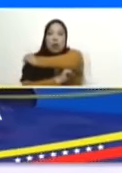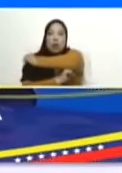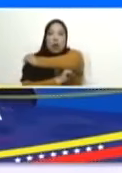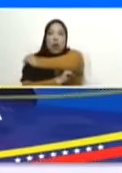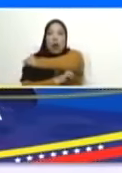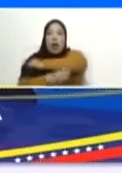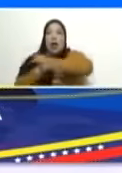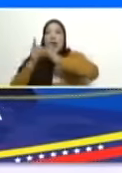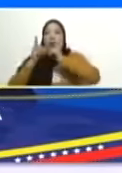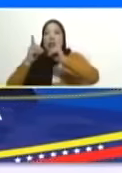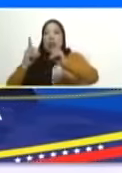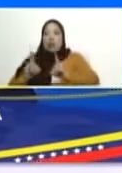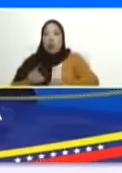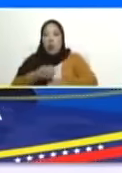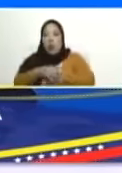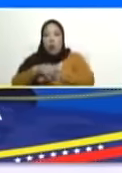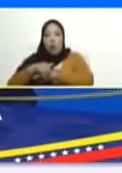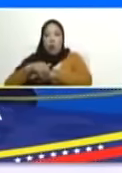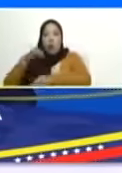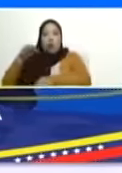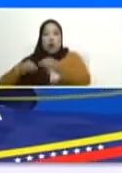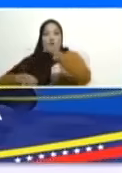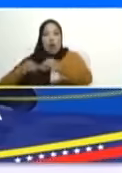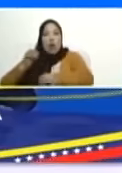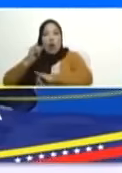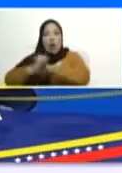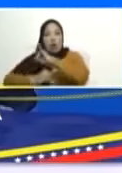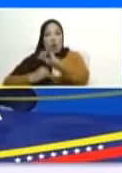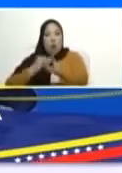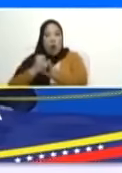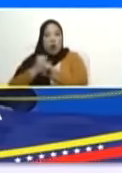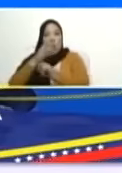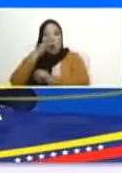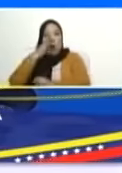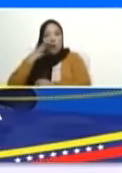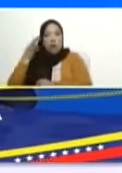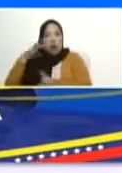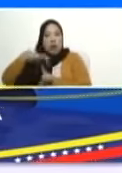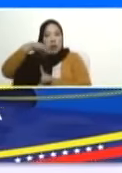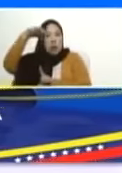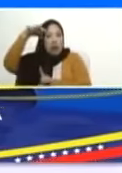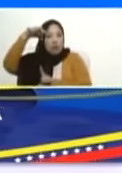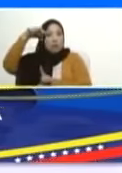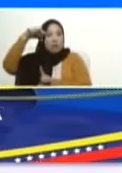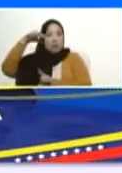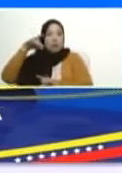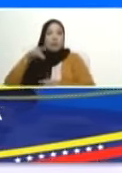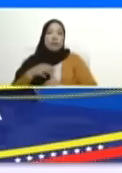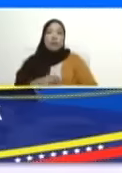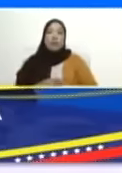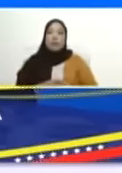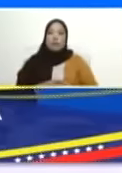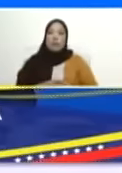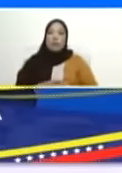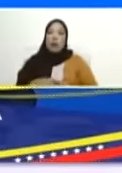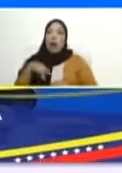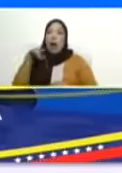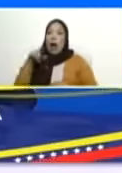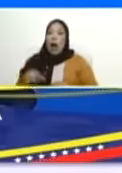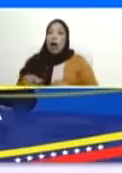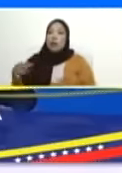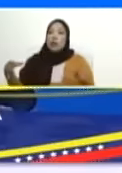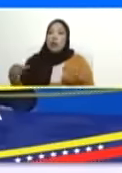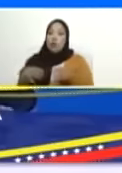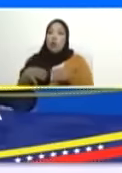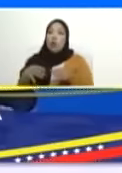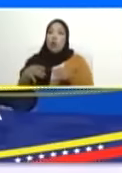decidió ese payaso de tribunal arbitral en París. Resulta ser de que el Tratado Arbitral de París, así